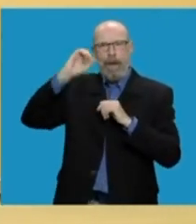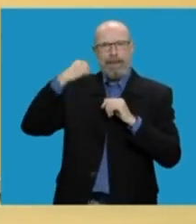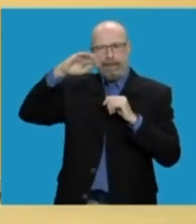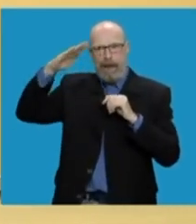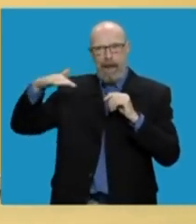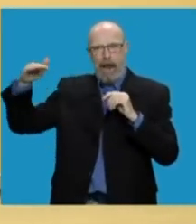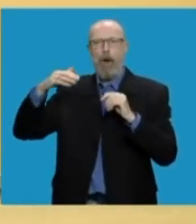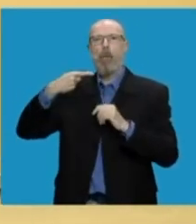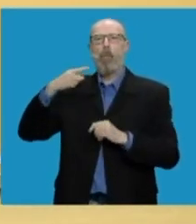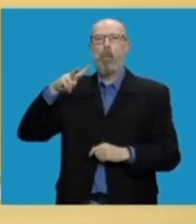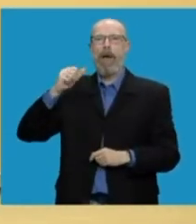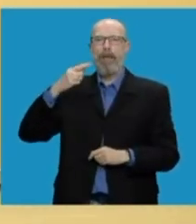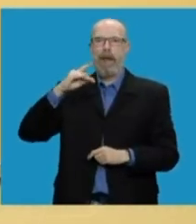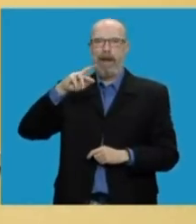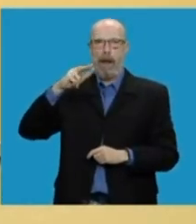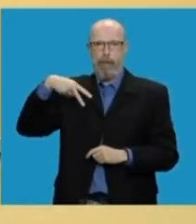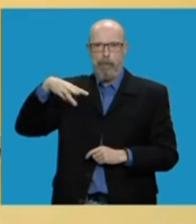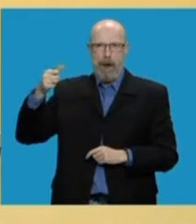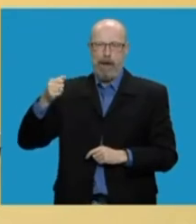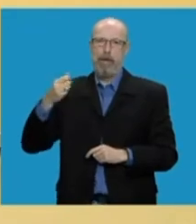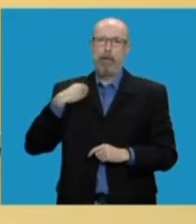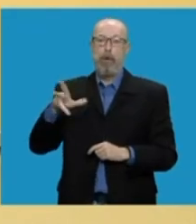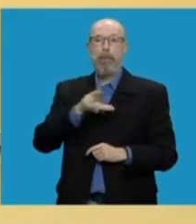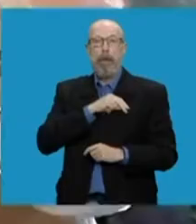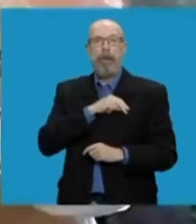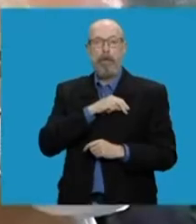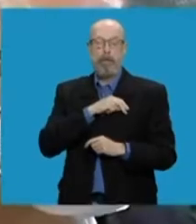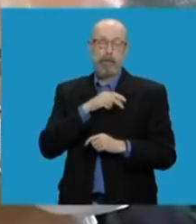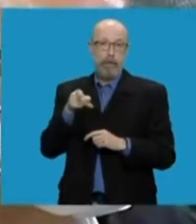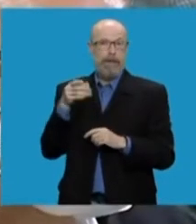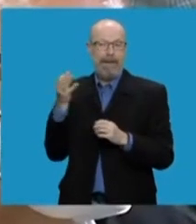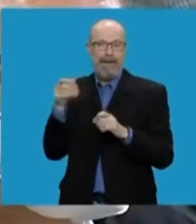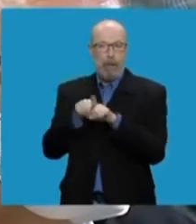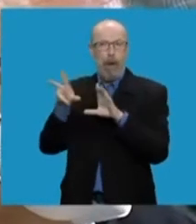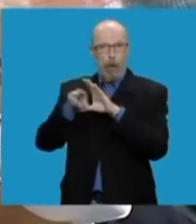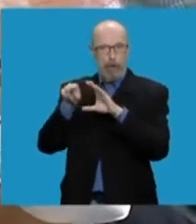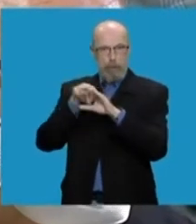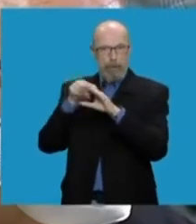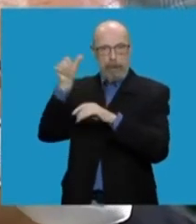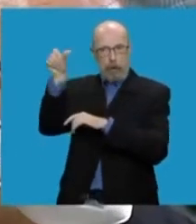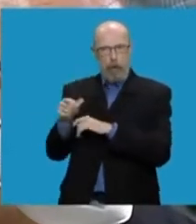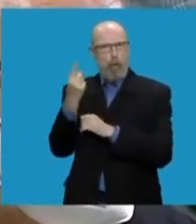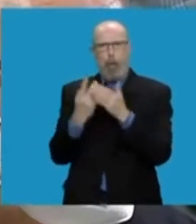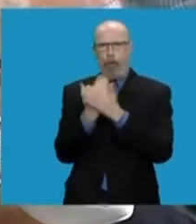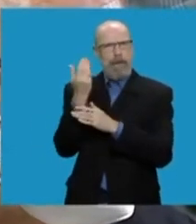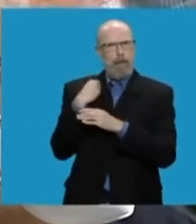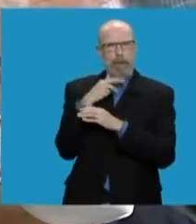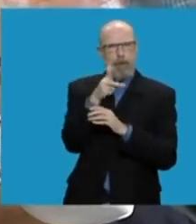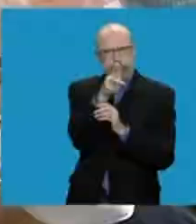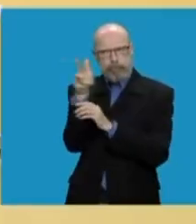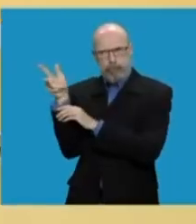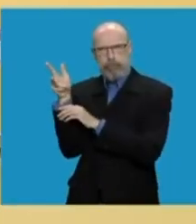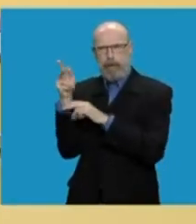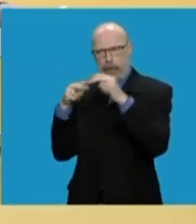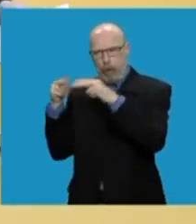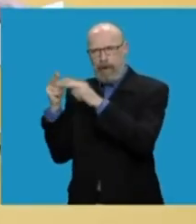premio galardonado, el trabajo galardonado, consiste en un vídeo grabado y editado el mismo día del suceso, que además ha